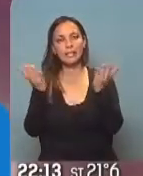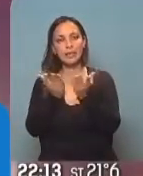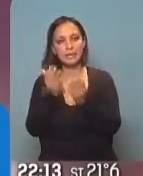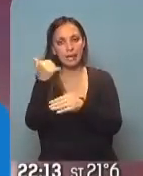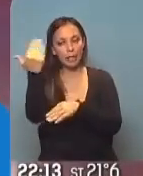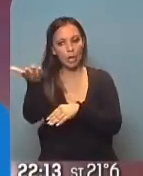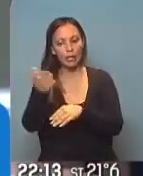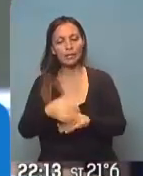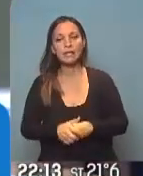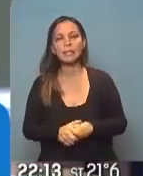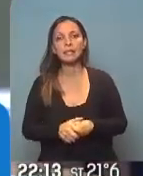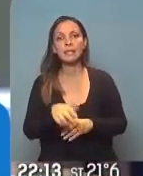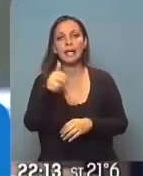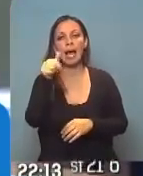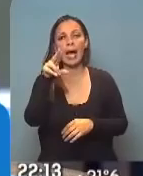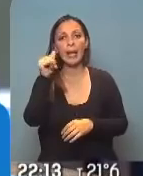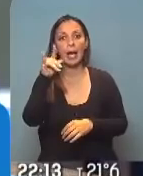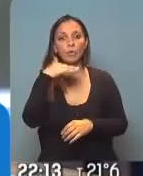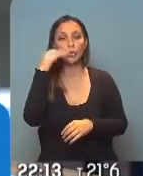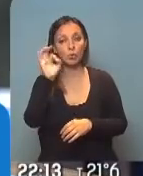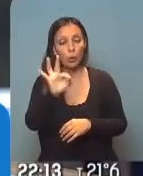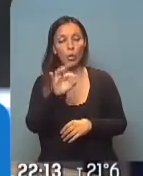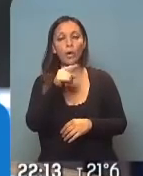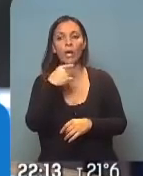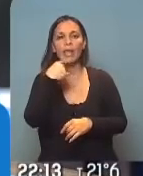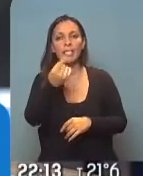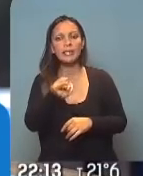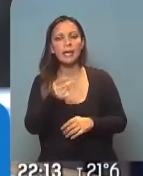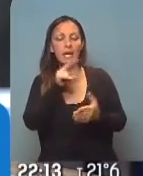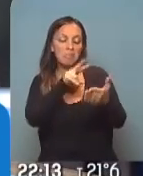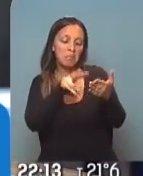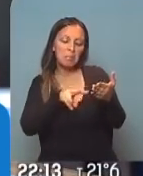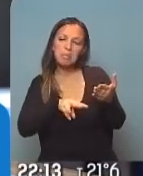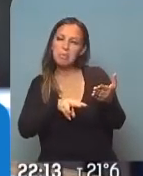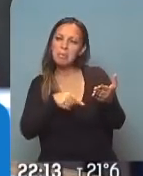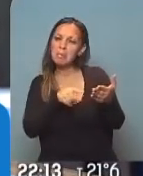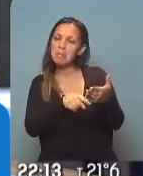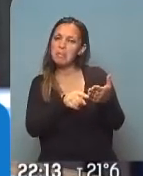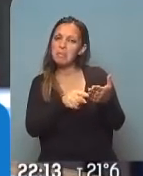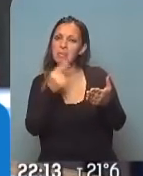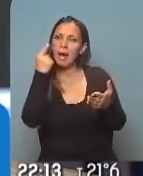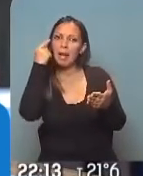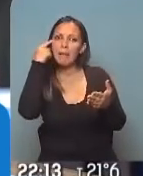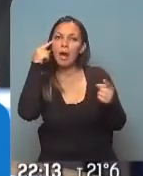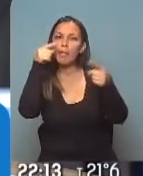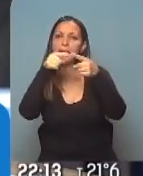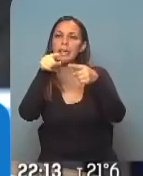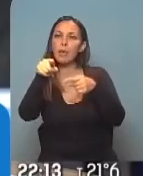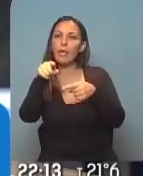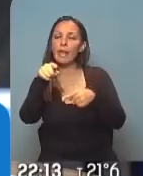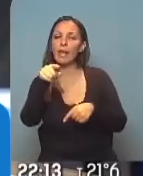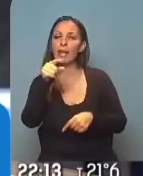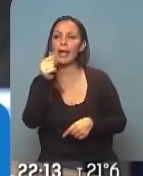Raúl hablaba de Araújo, que uno cuando lee, veíamos recién el informe, y cuando uno lee hacia dónde va este